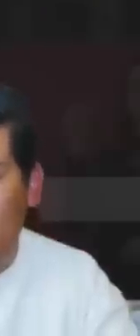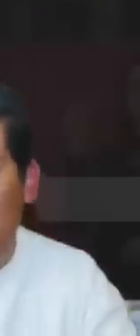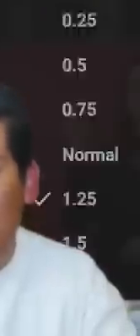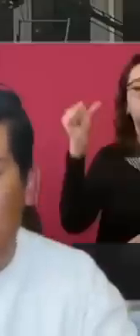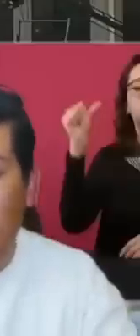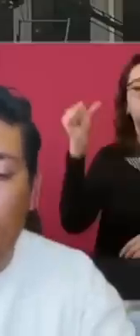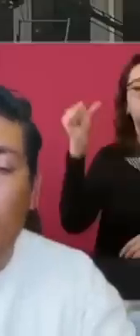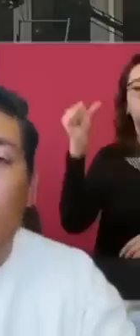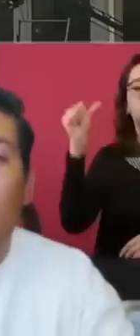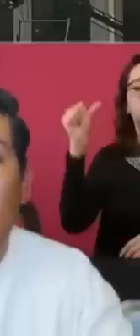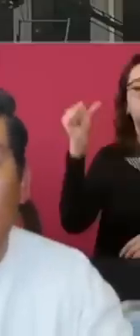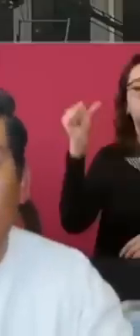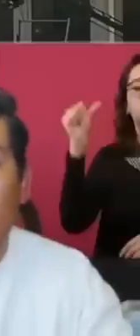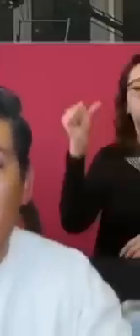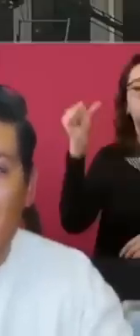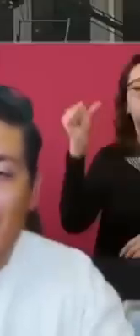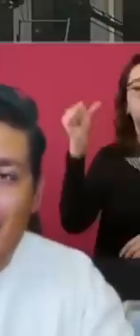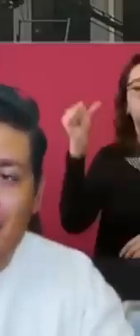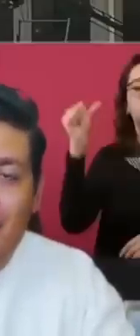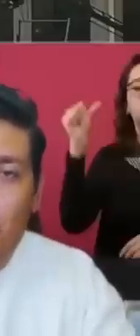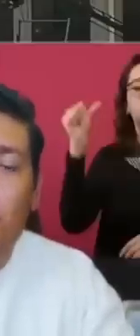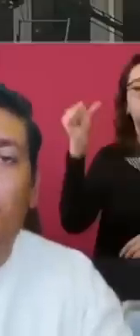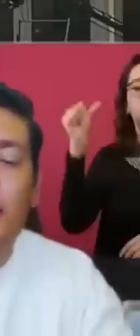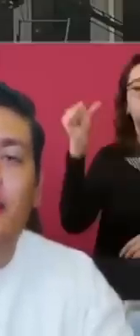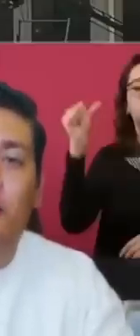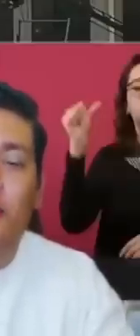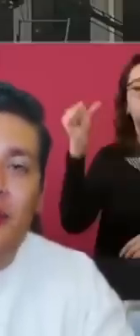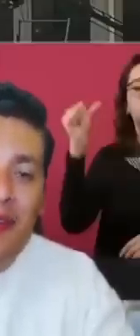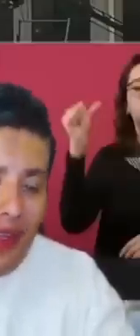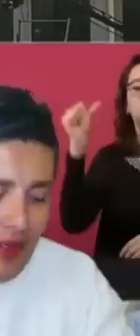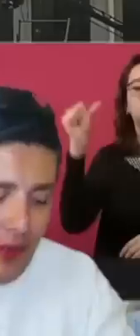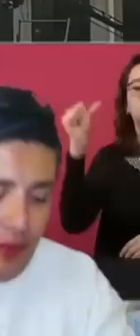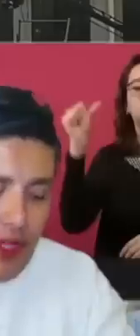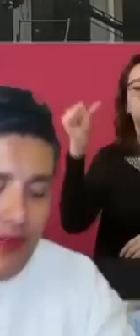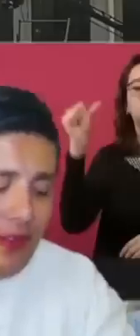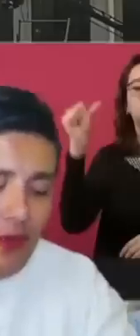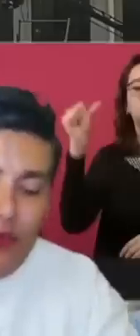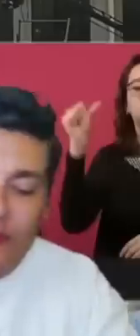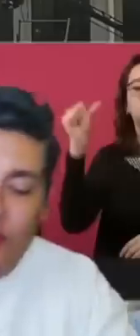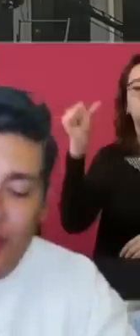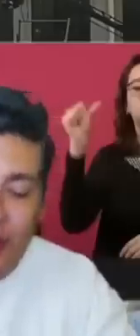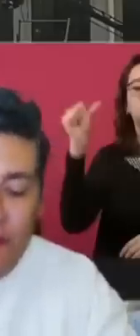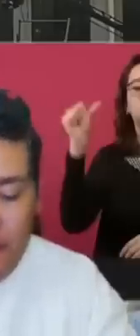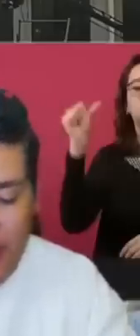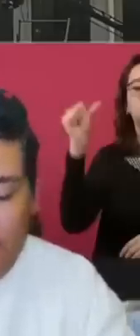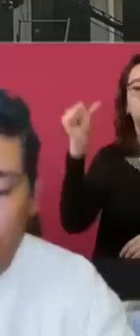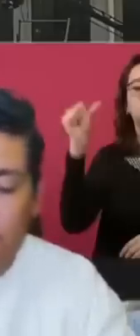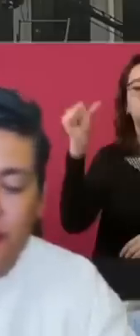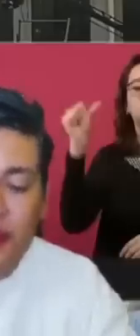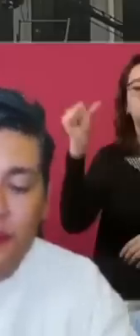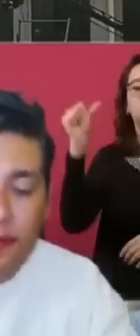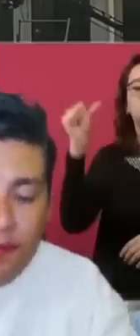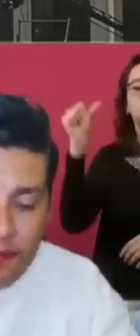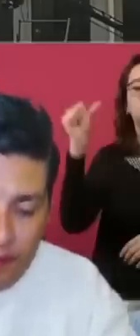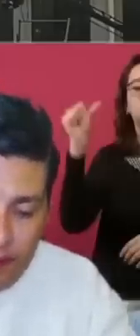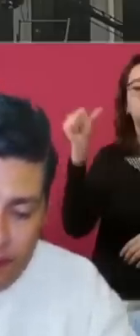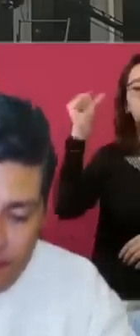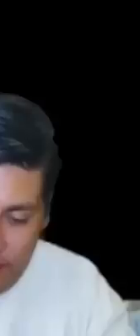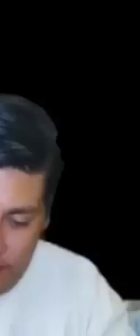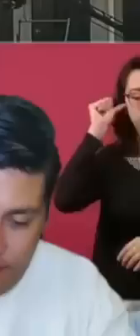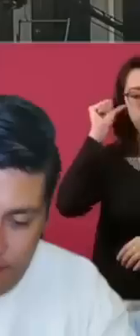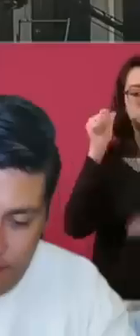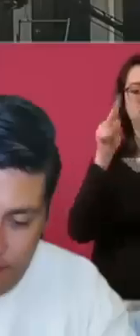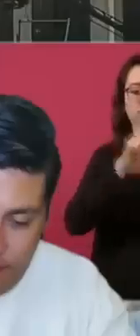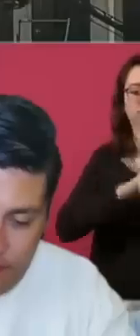está siendo utilizado para generar conflicto interno dentro de Morena. Veamos el video.